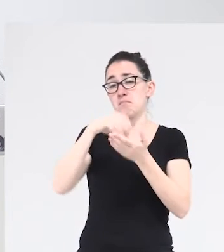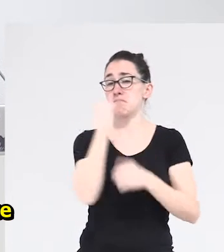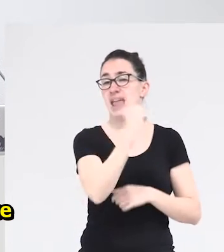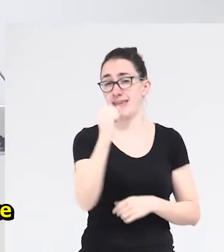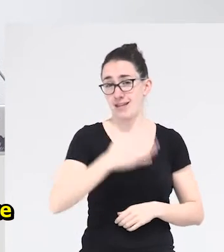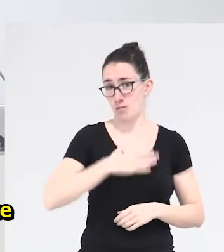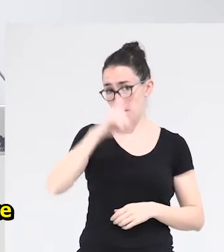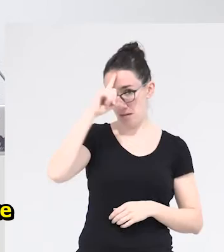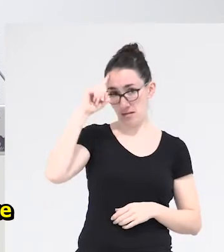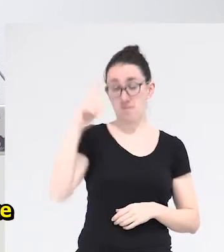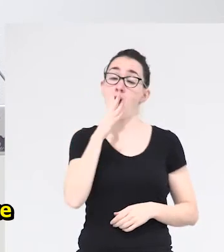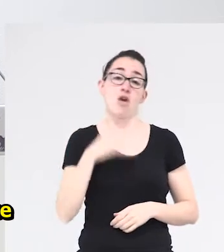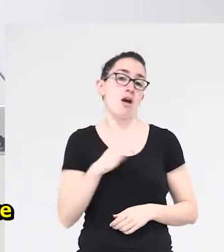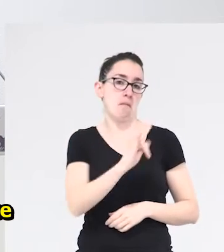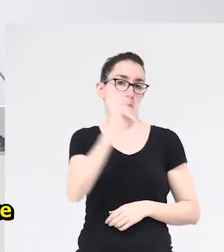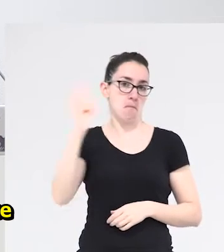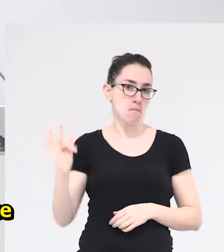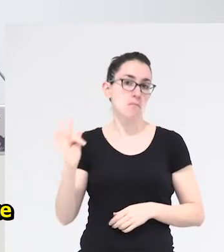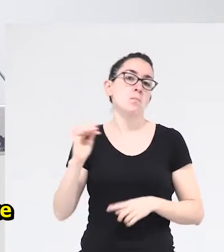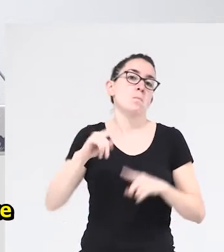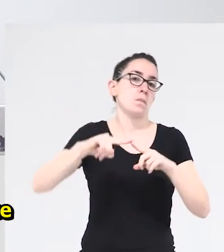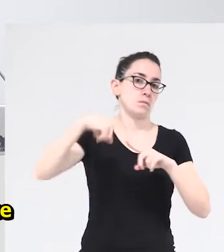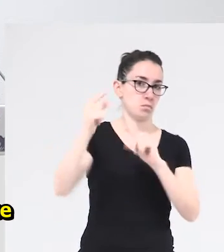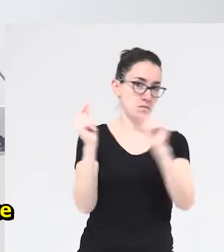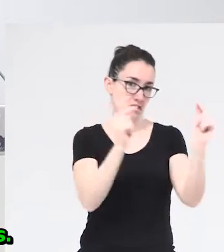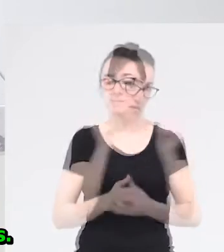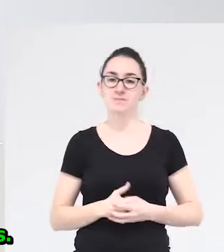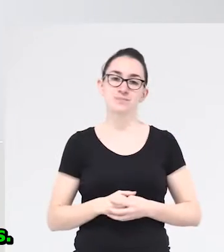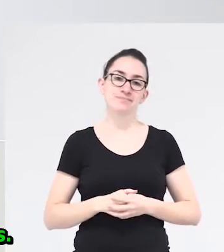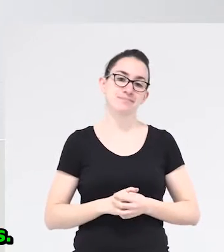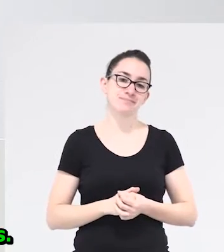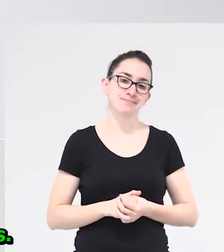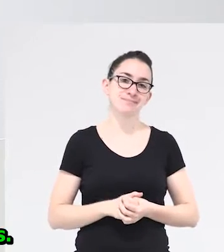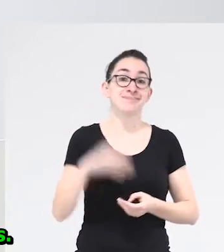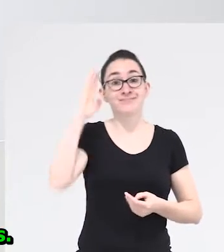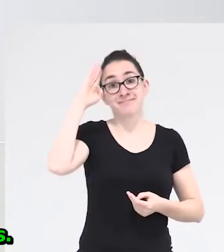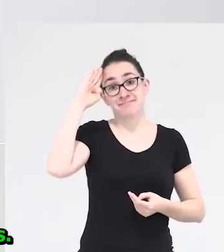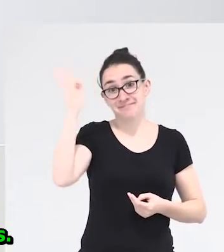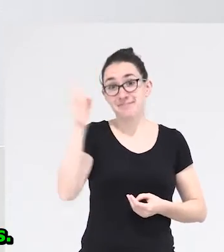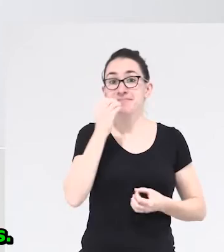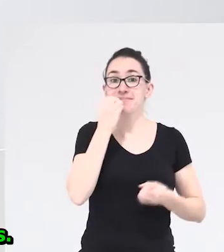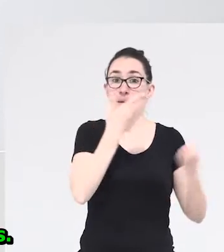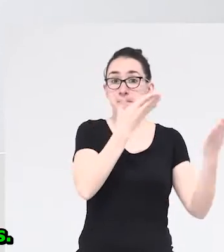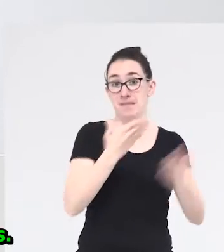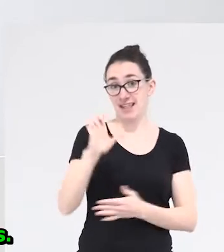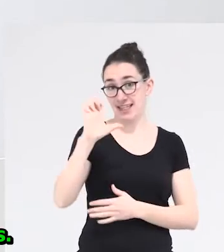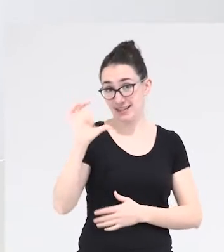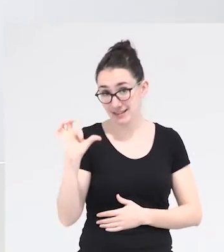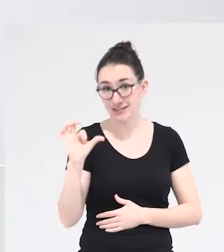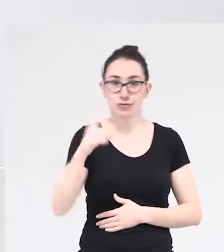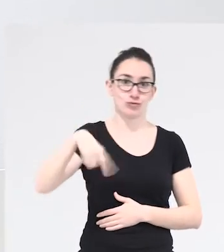palabra y bueno, luego seguimos el debate cuando ya acabe. Hola, bienvenides a todas, a